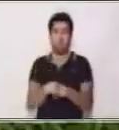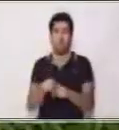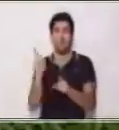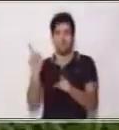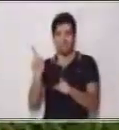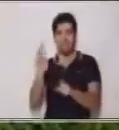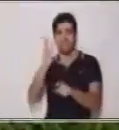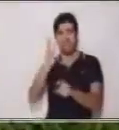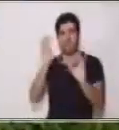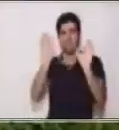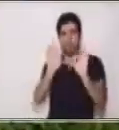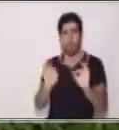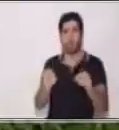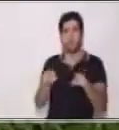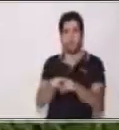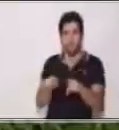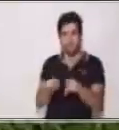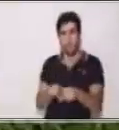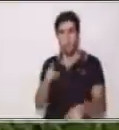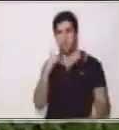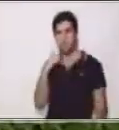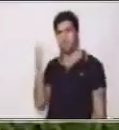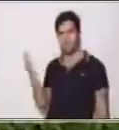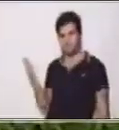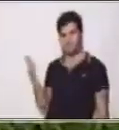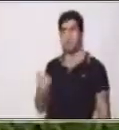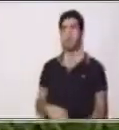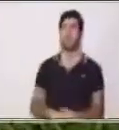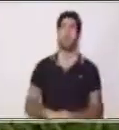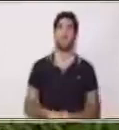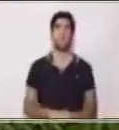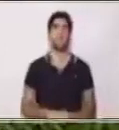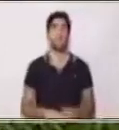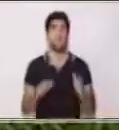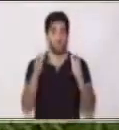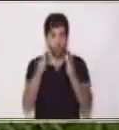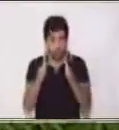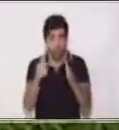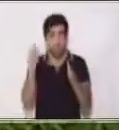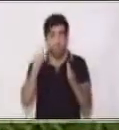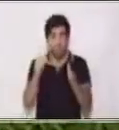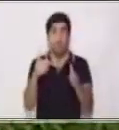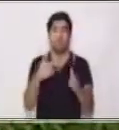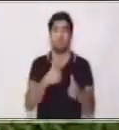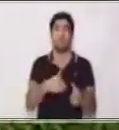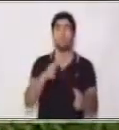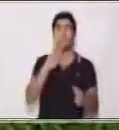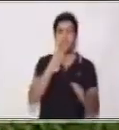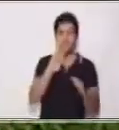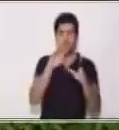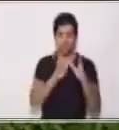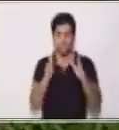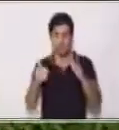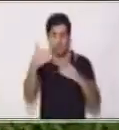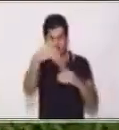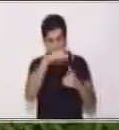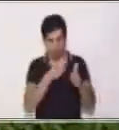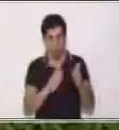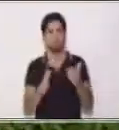proyectadas: base, alto, largo. Este tiene sus 3 lados iguales.